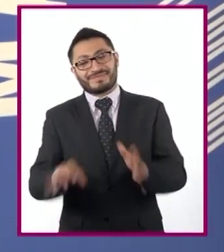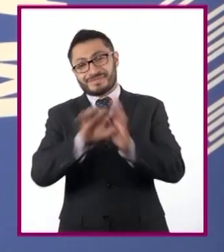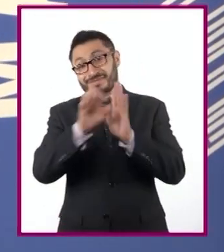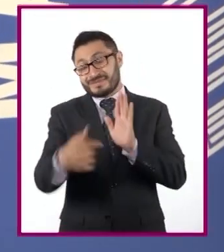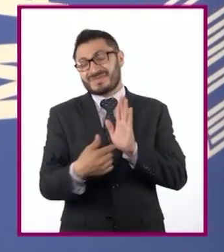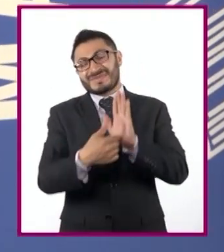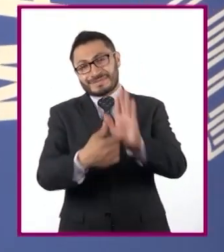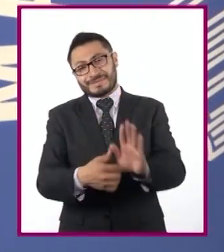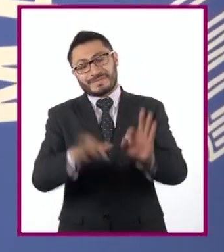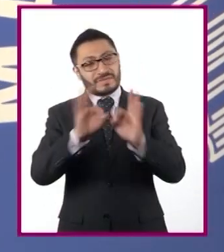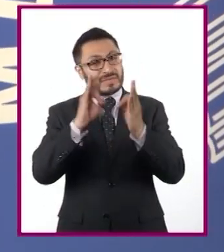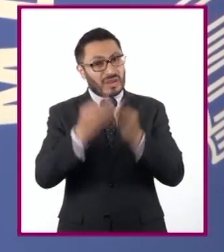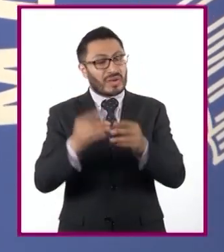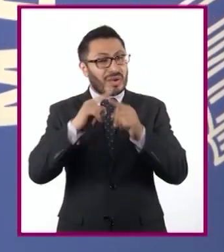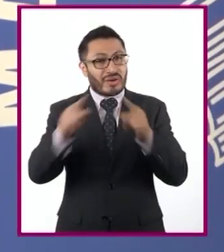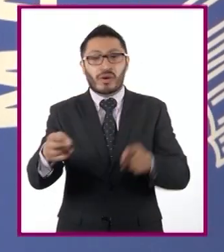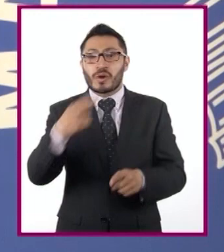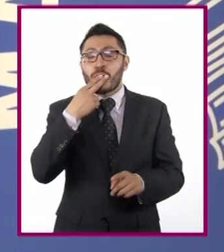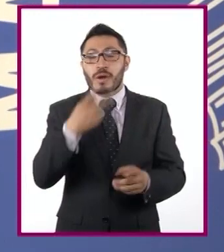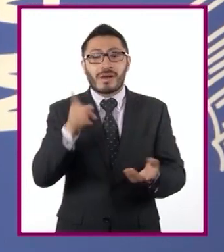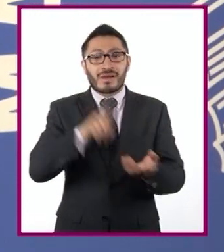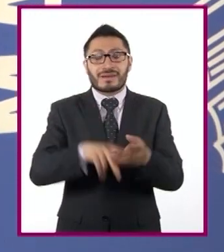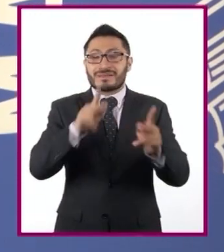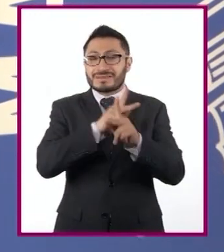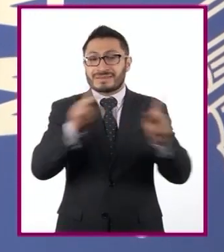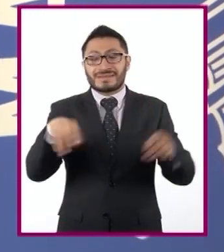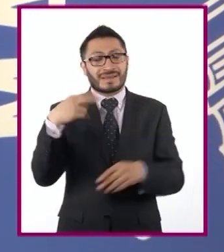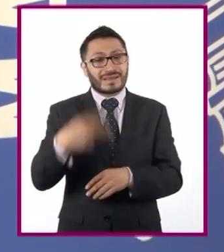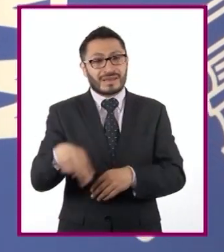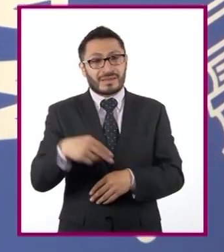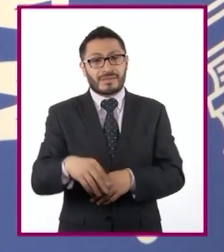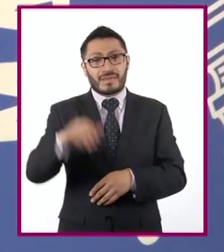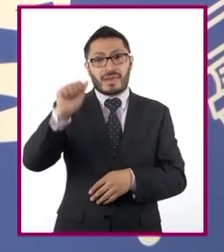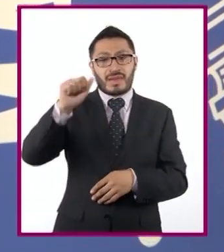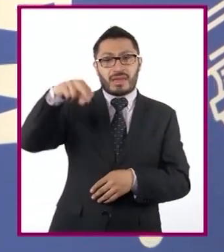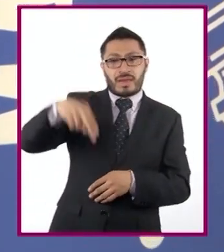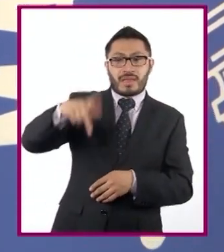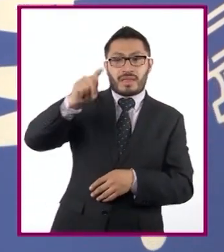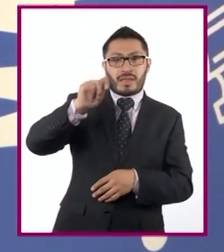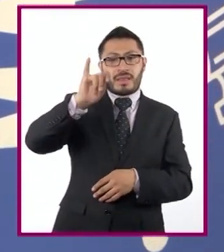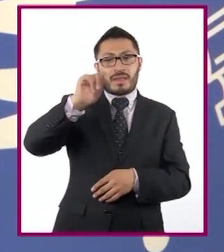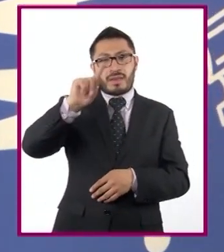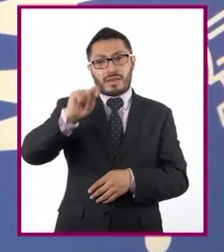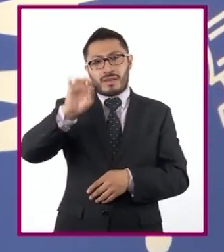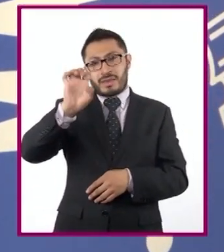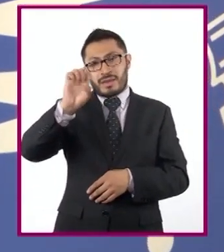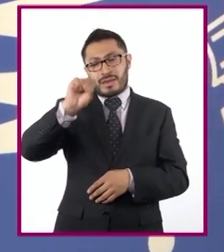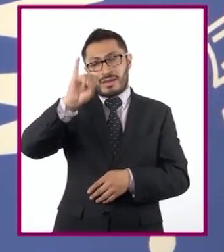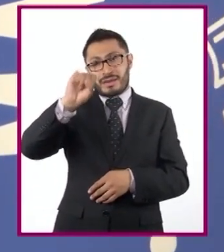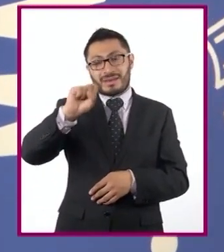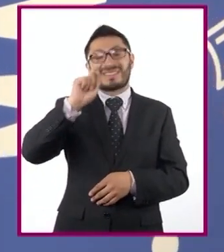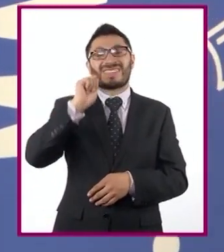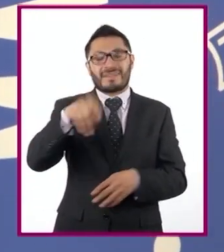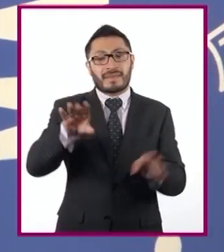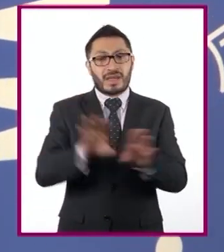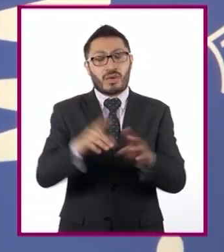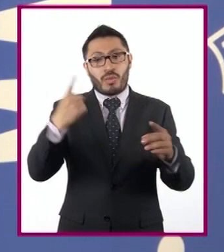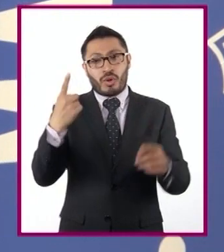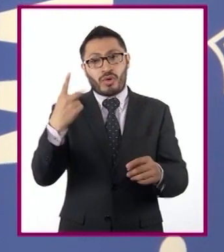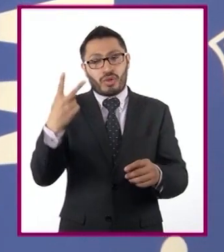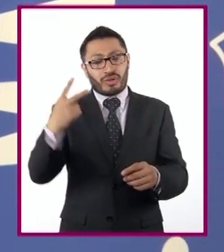de una figura retórica utilizada en la publicidad, llamada antítesis, que consiste en oponer dos ideas